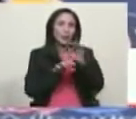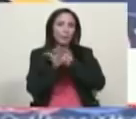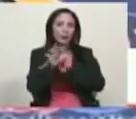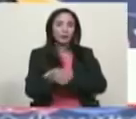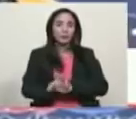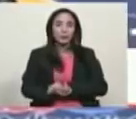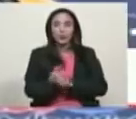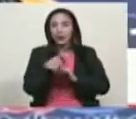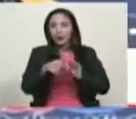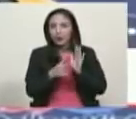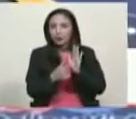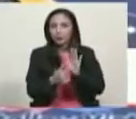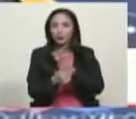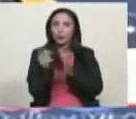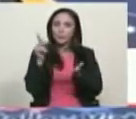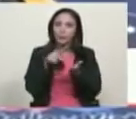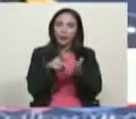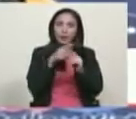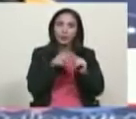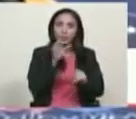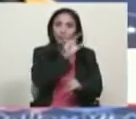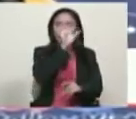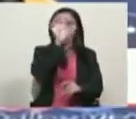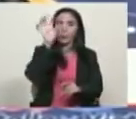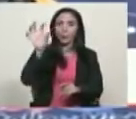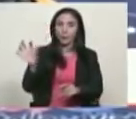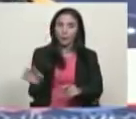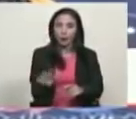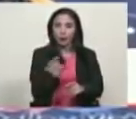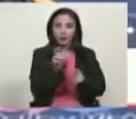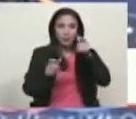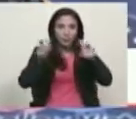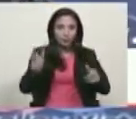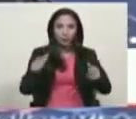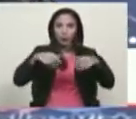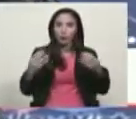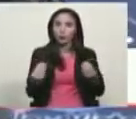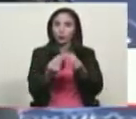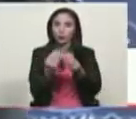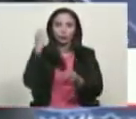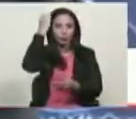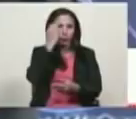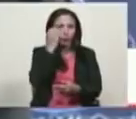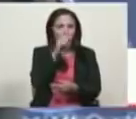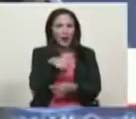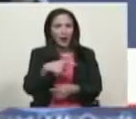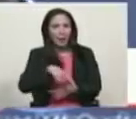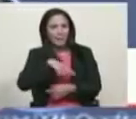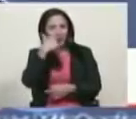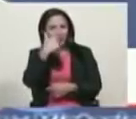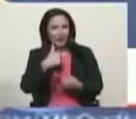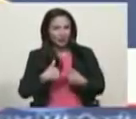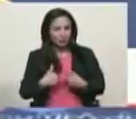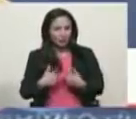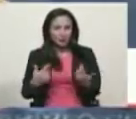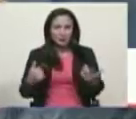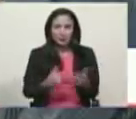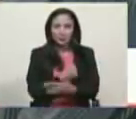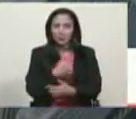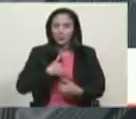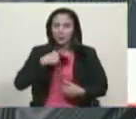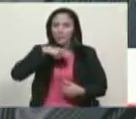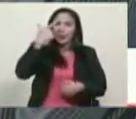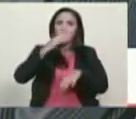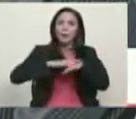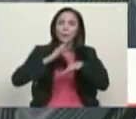Aquí está representantes de los pueblos de Europa que nos acompañan y que se avergüenzan por la posición que ha tomado su